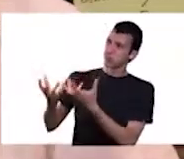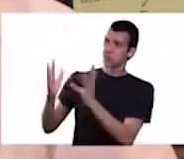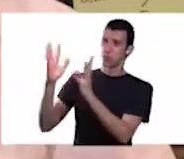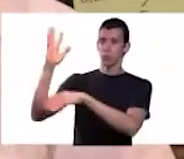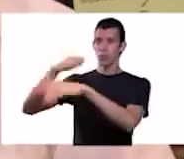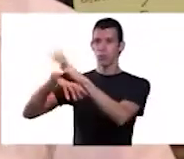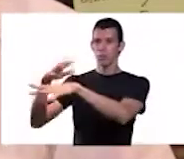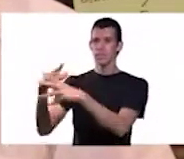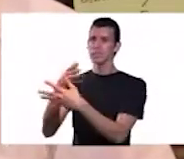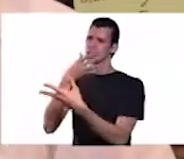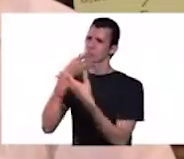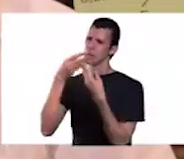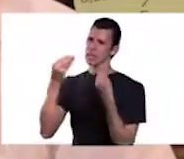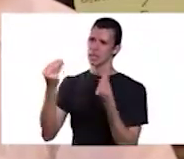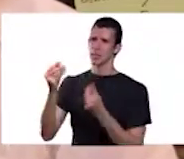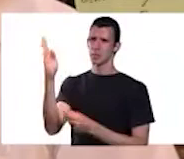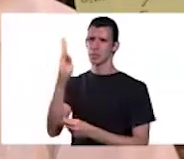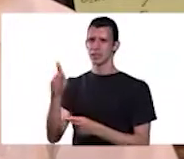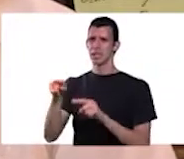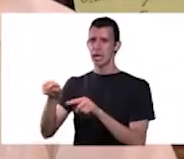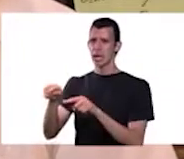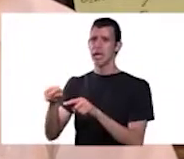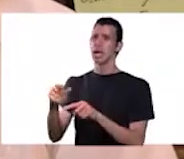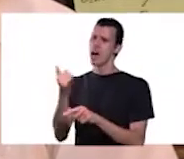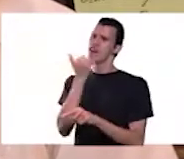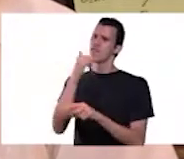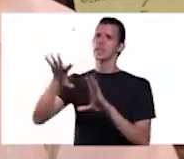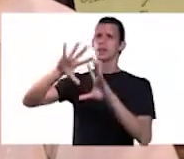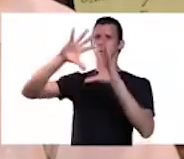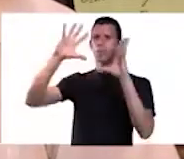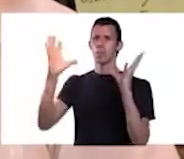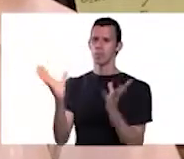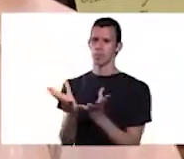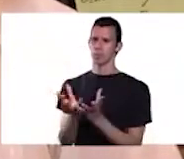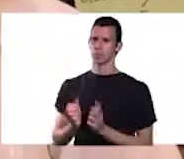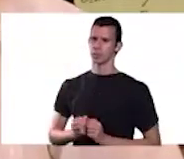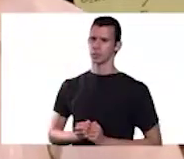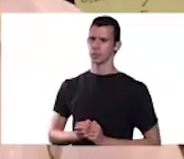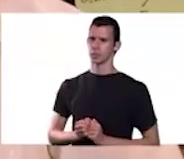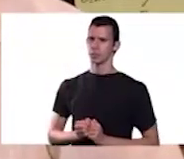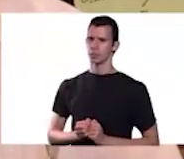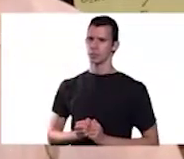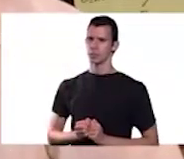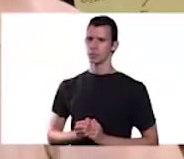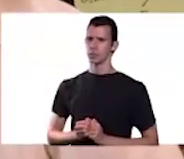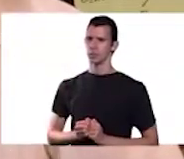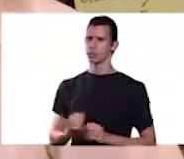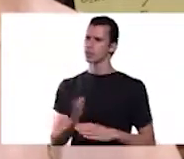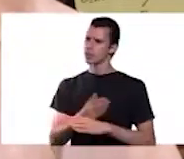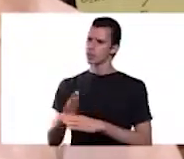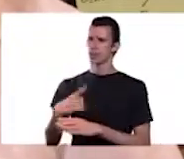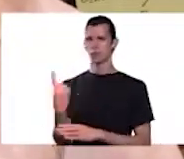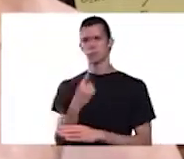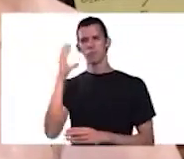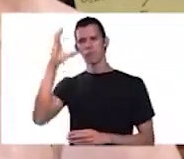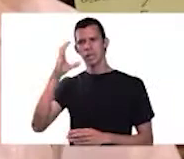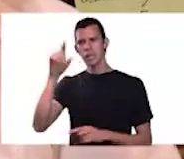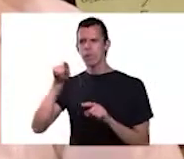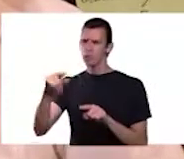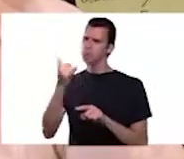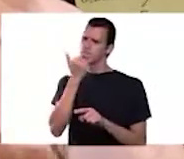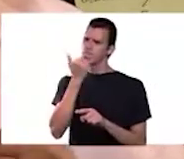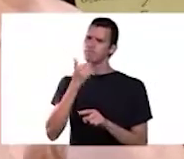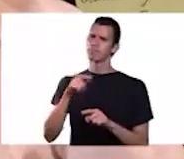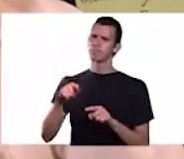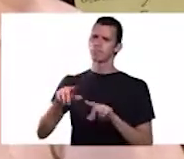incendiado durante tanto tiempo. Podemos expresar, denunciar al mundo nuestro criterio, nuestra posición. Hay múltiples vías para hacerlo